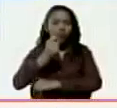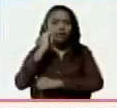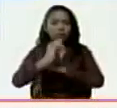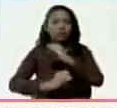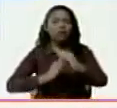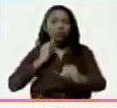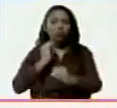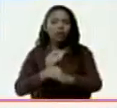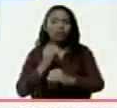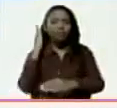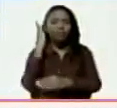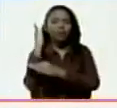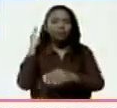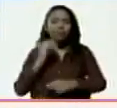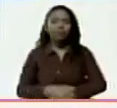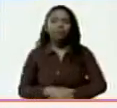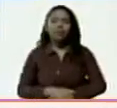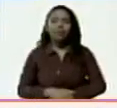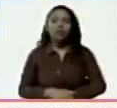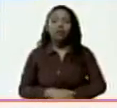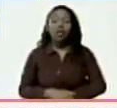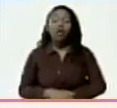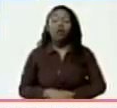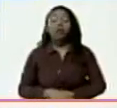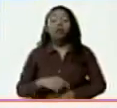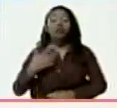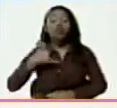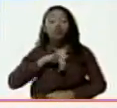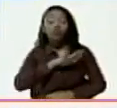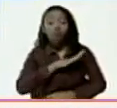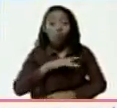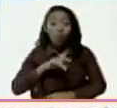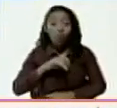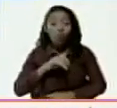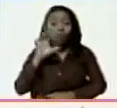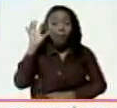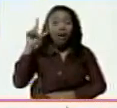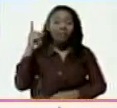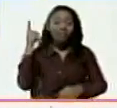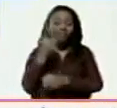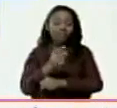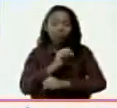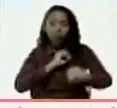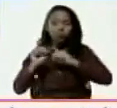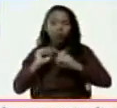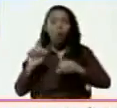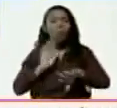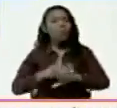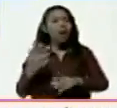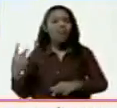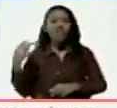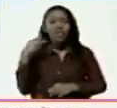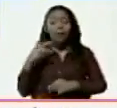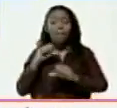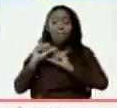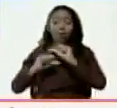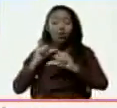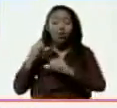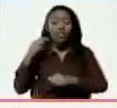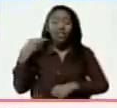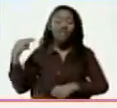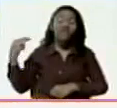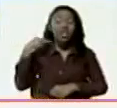internacional así que todo el país debe movilizarse porque la víctima el proceso de victimización